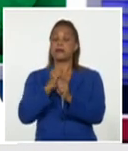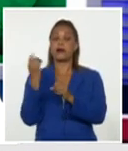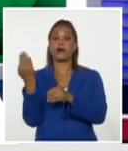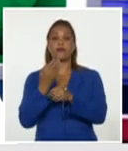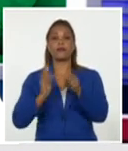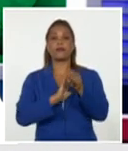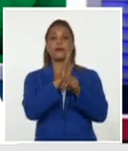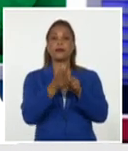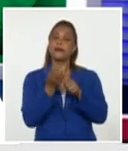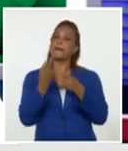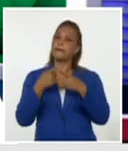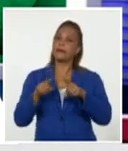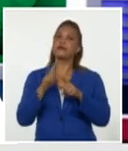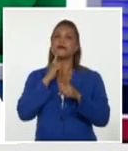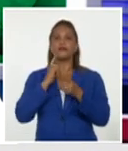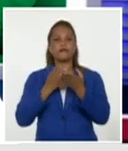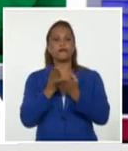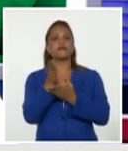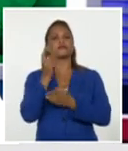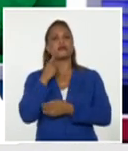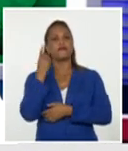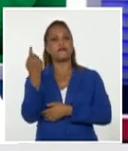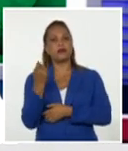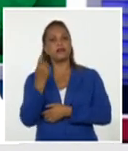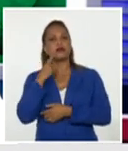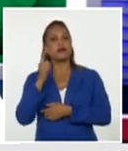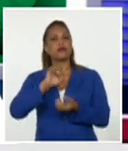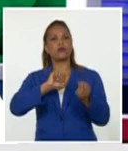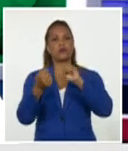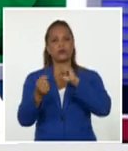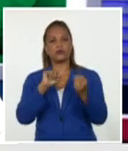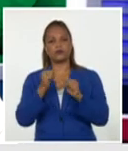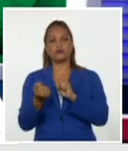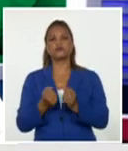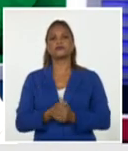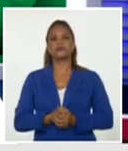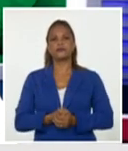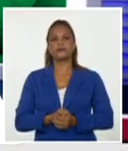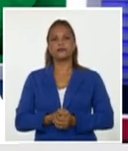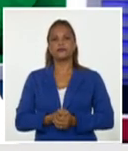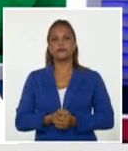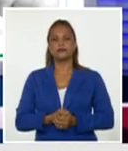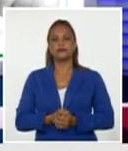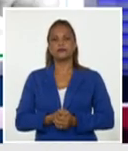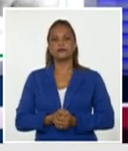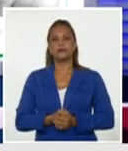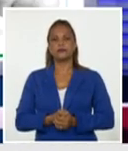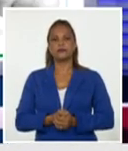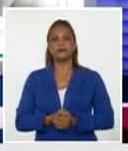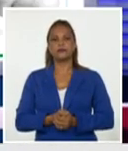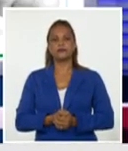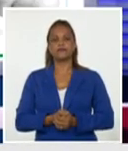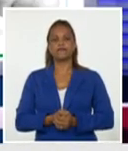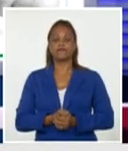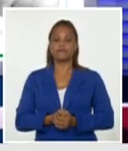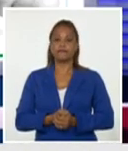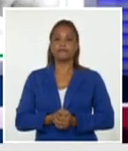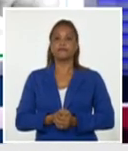pueda controlar la transmisión que están presentando en los últimos días. Sin duda el